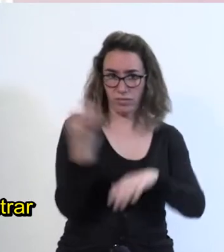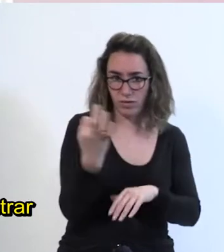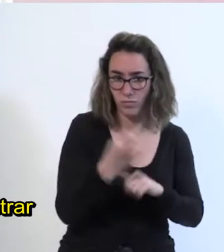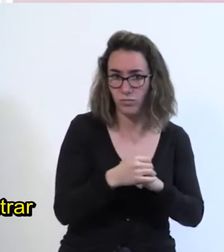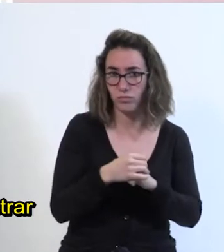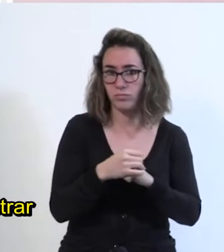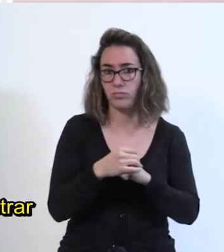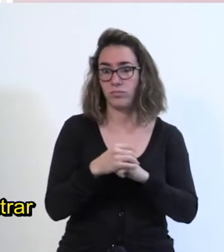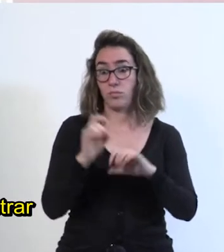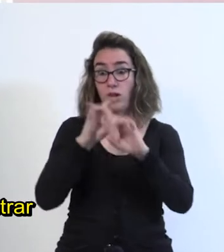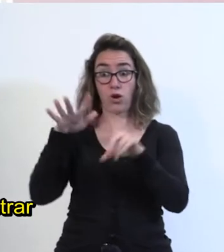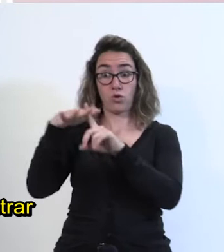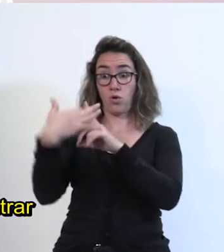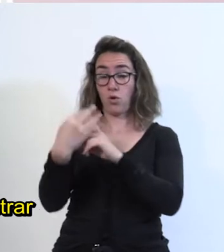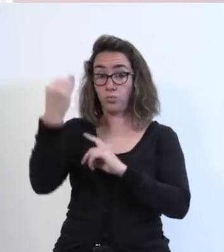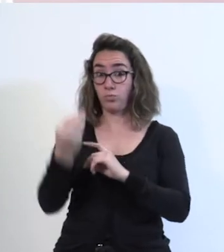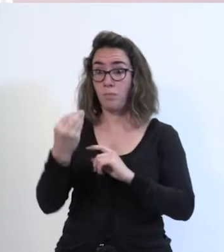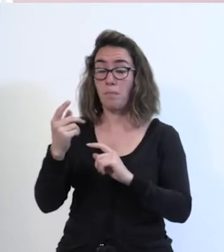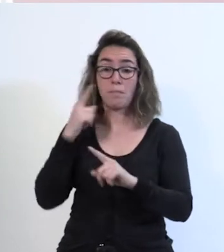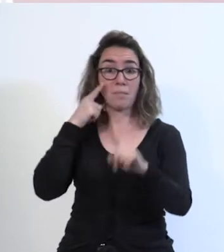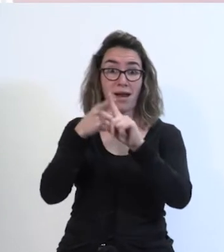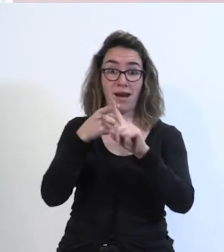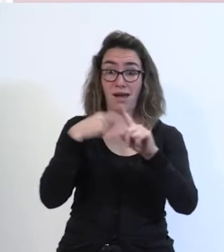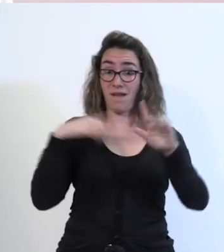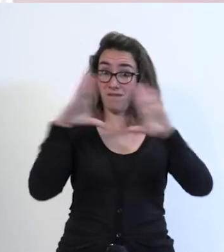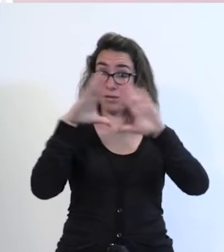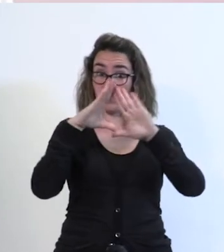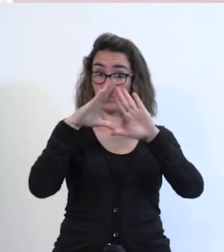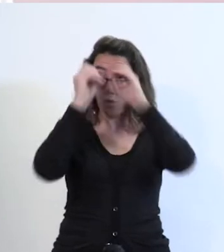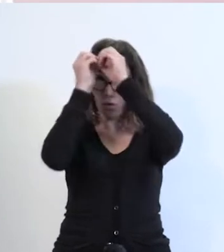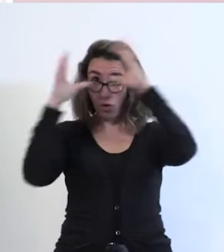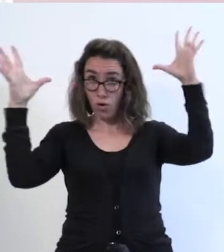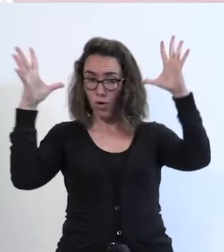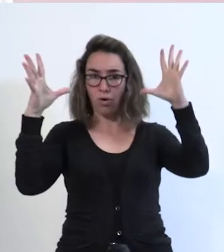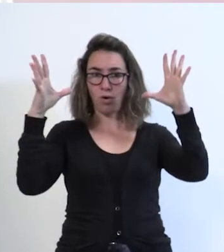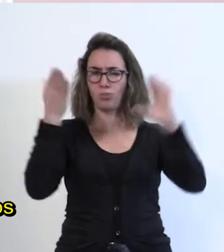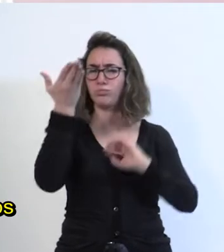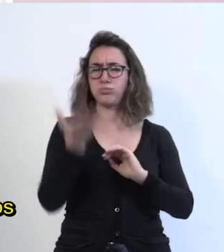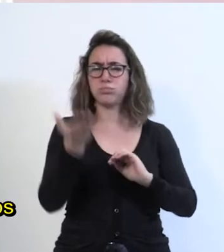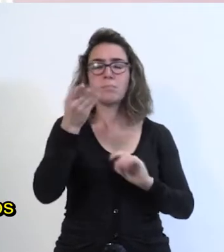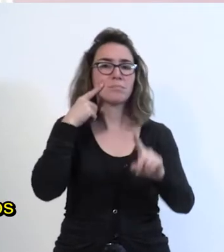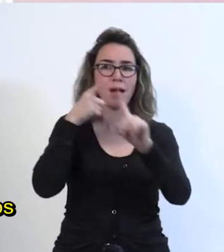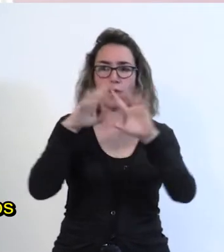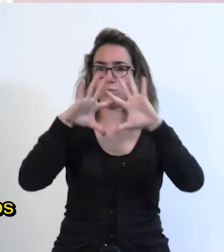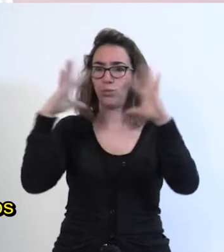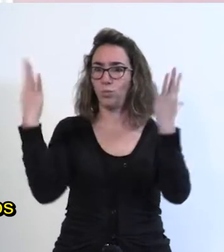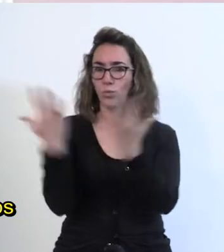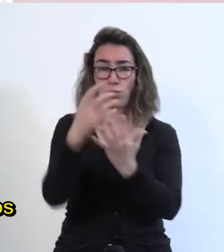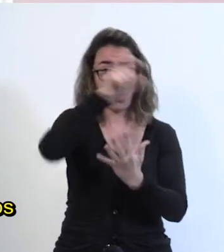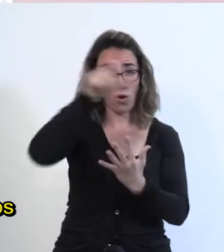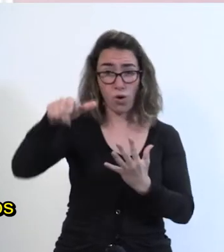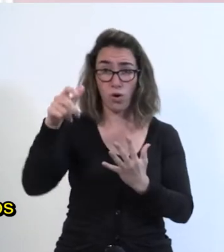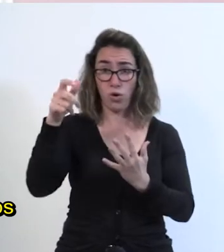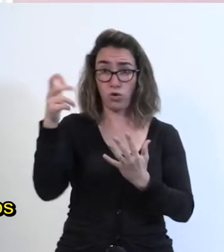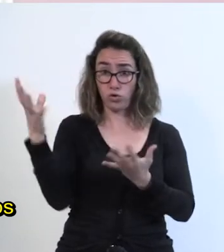para demostrar que los postulados feministas son los dirigidos a crear un sistema que garantice el respeto a los derechos humanos